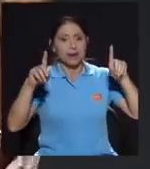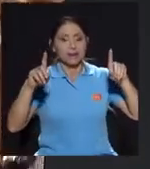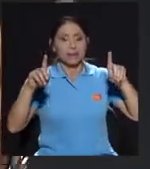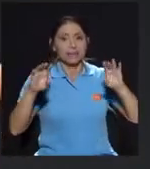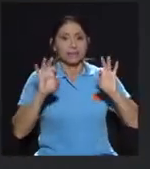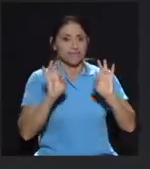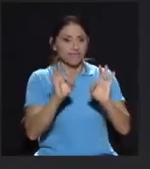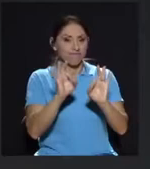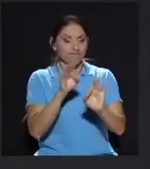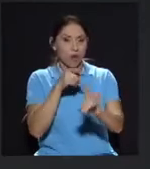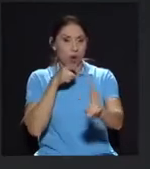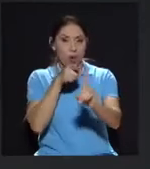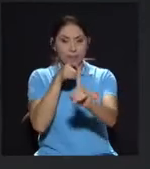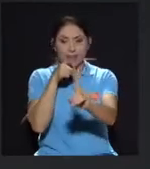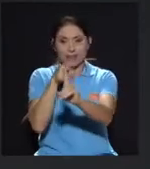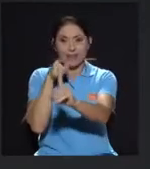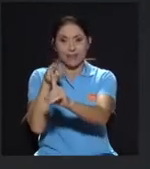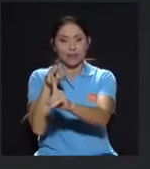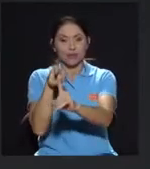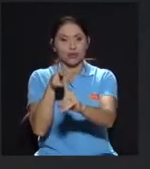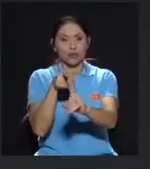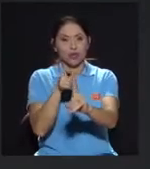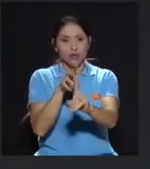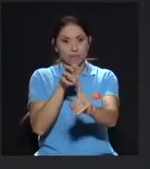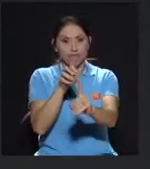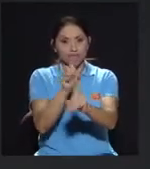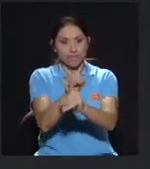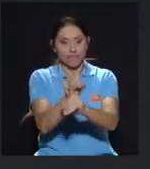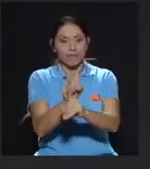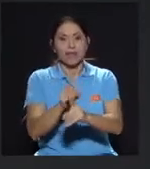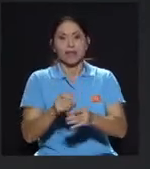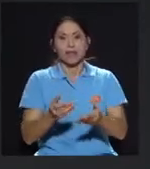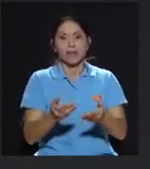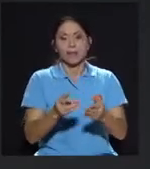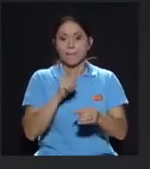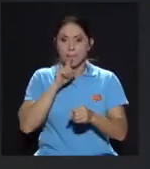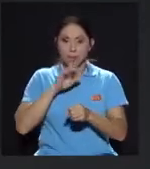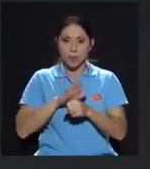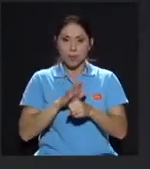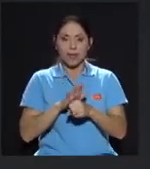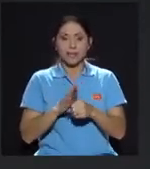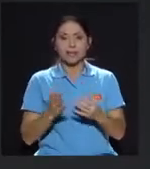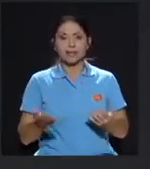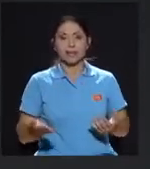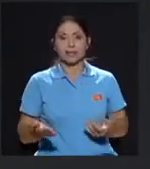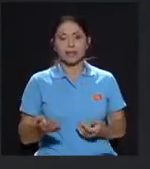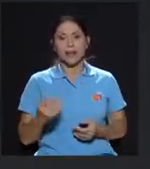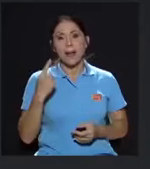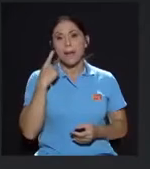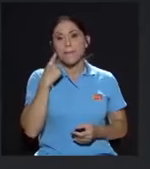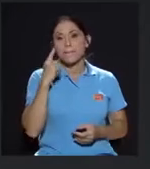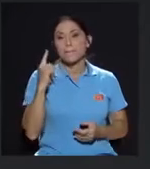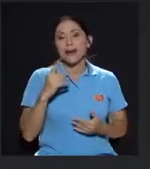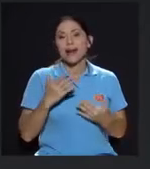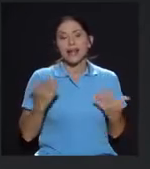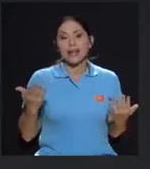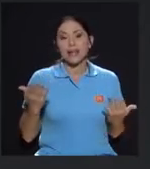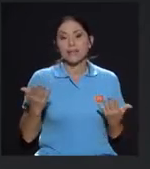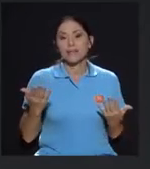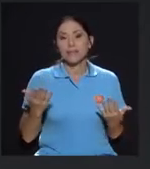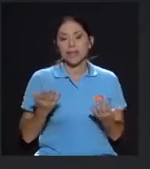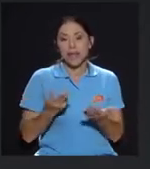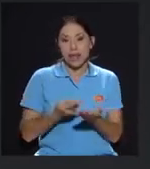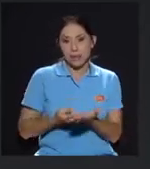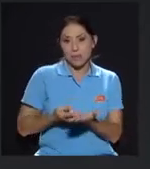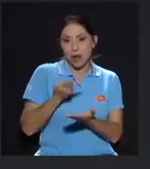cabo los objetivos y las promesas que estamos dando para poder que el el valor público de la